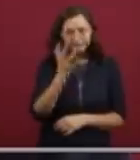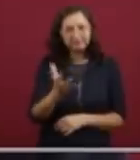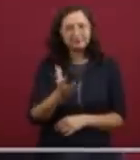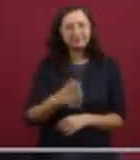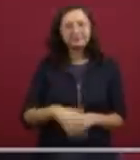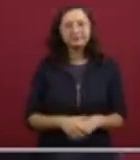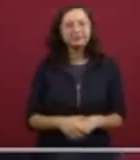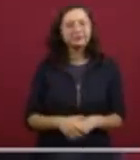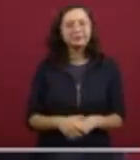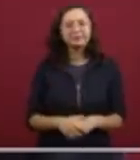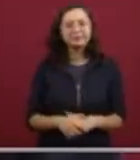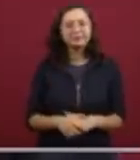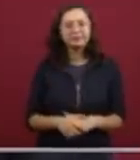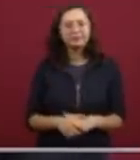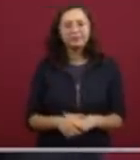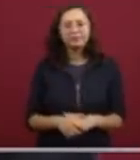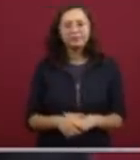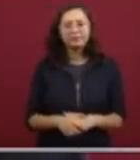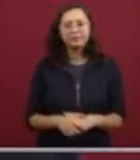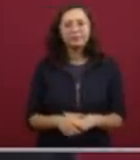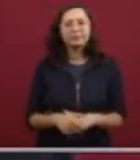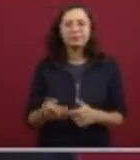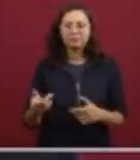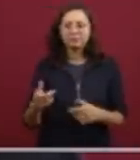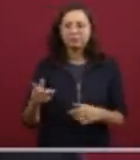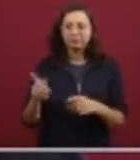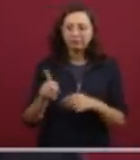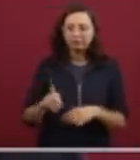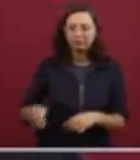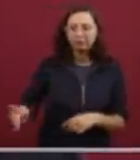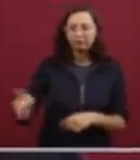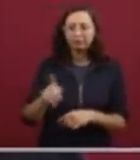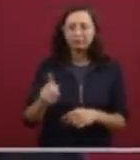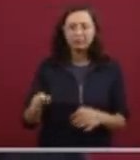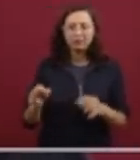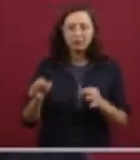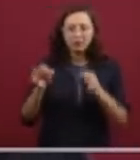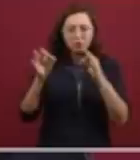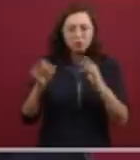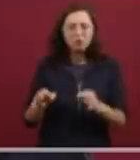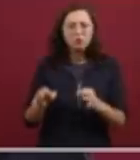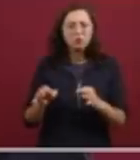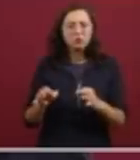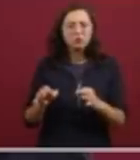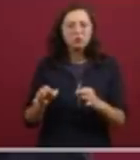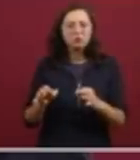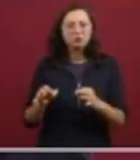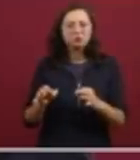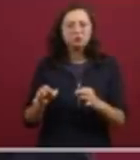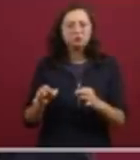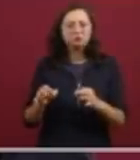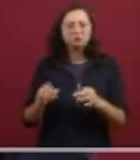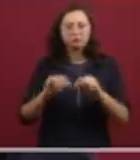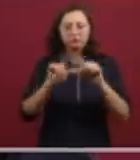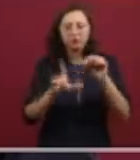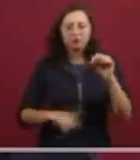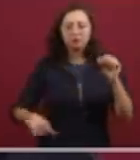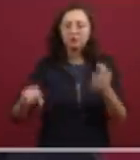que, siendo la población originaria, la verdad más íntima de nuestro